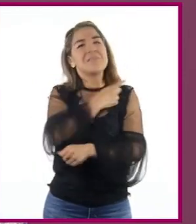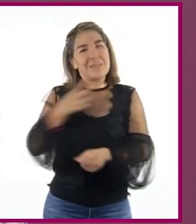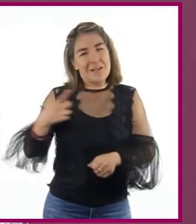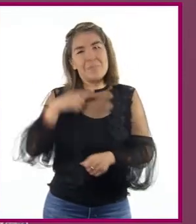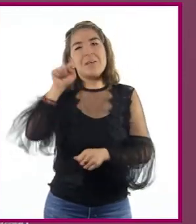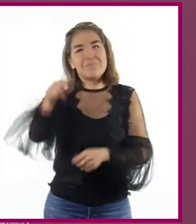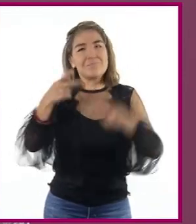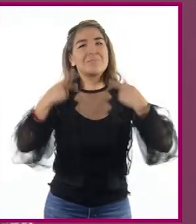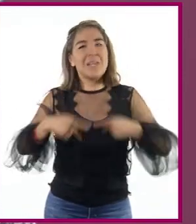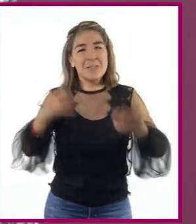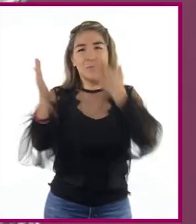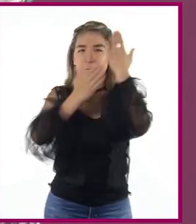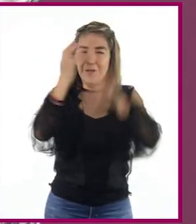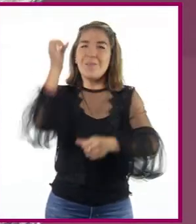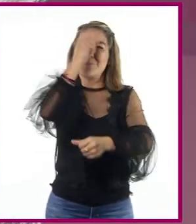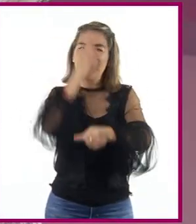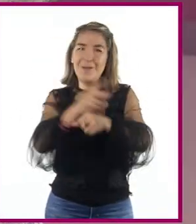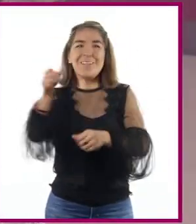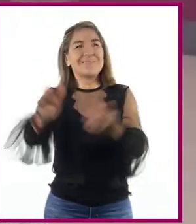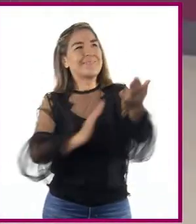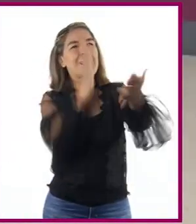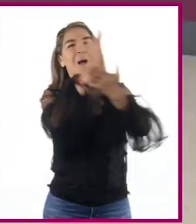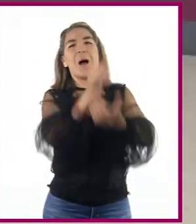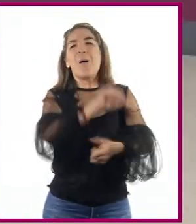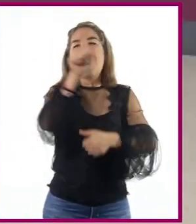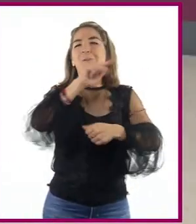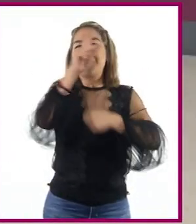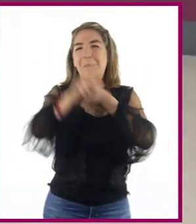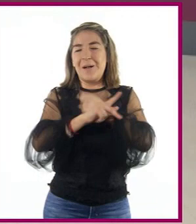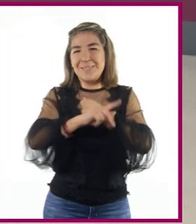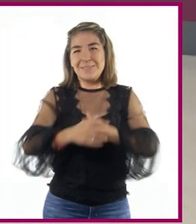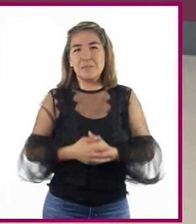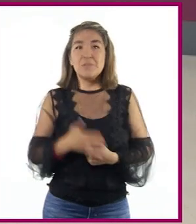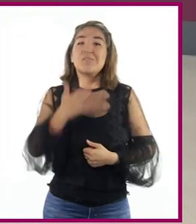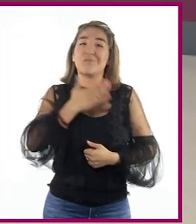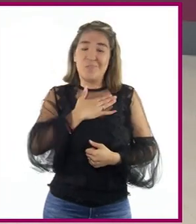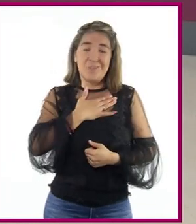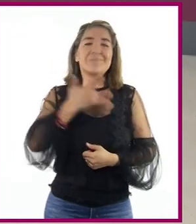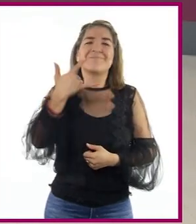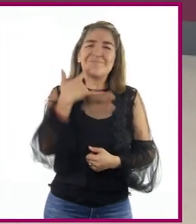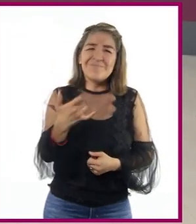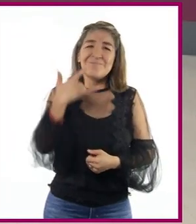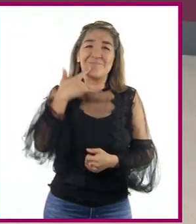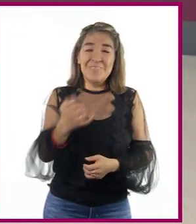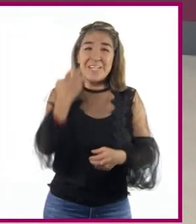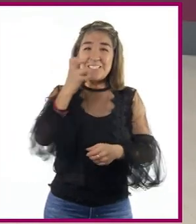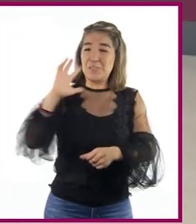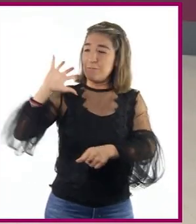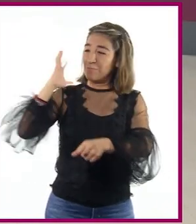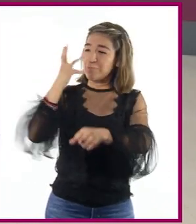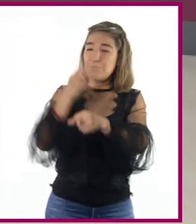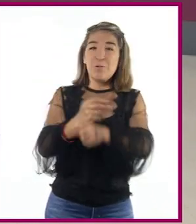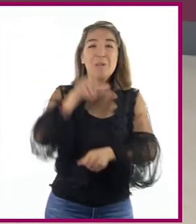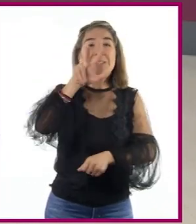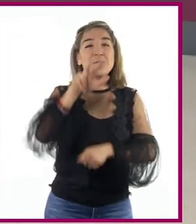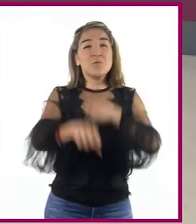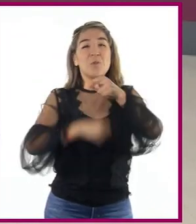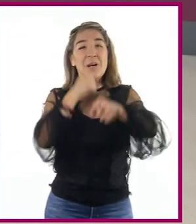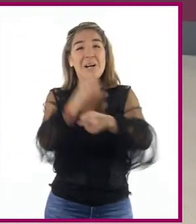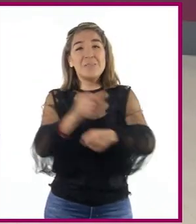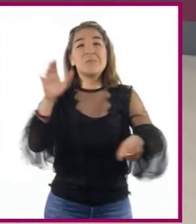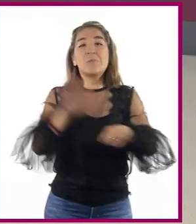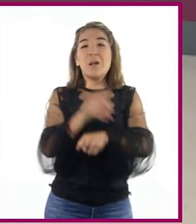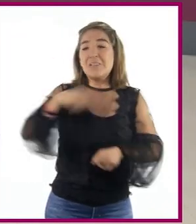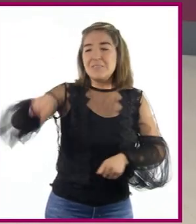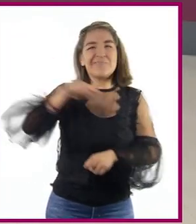de tener esta experiencia. Tuve que luchar durante 18 años porque las